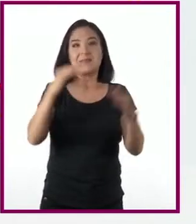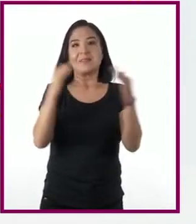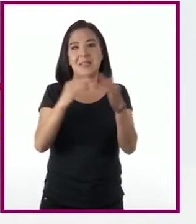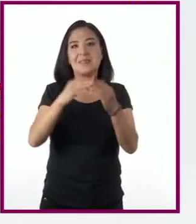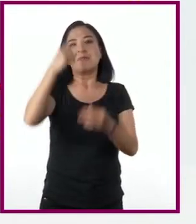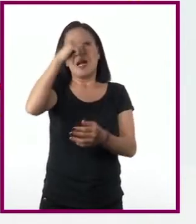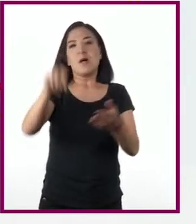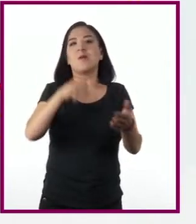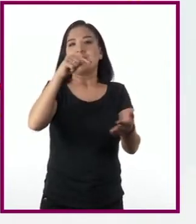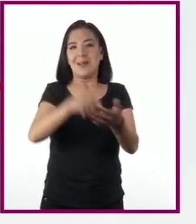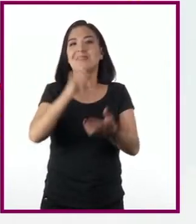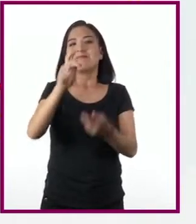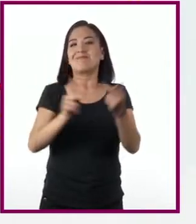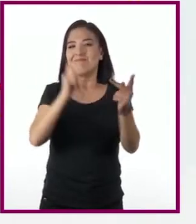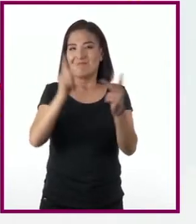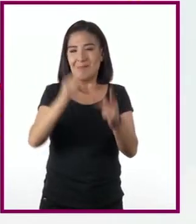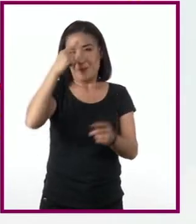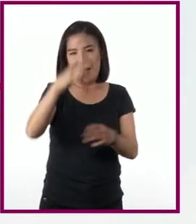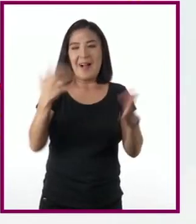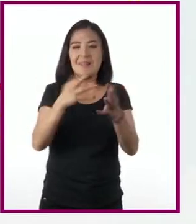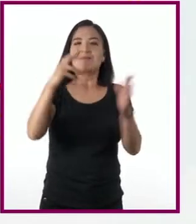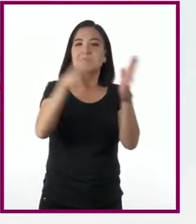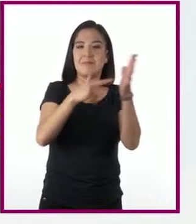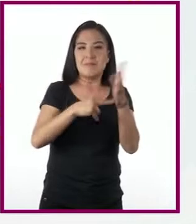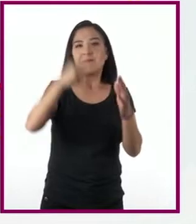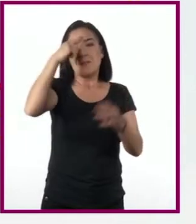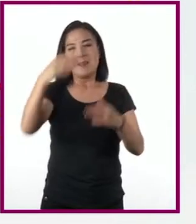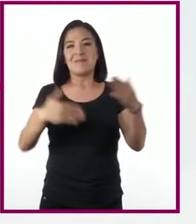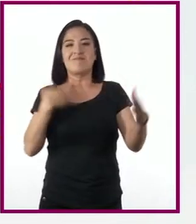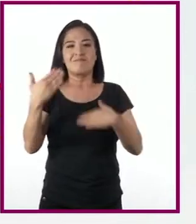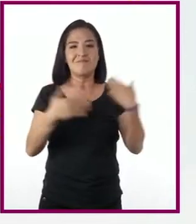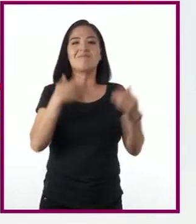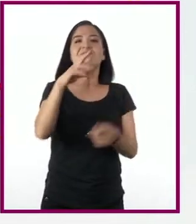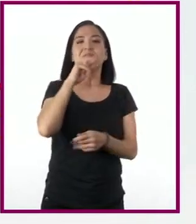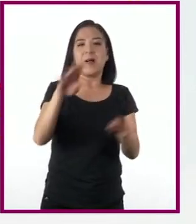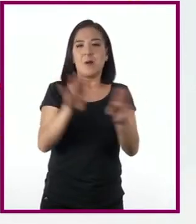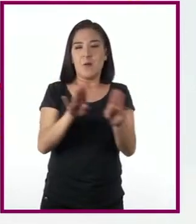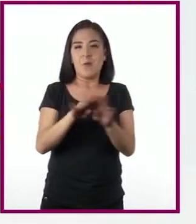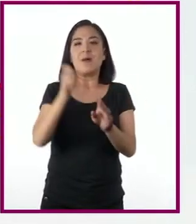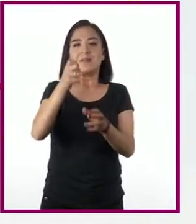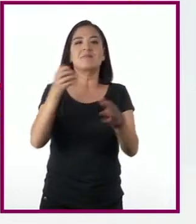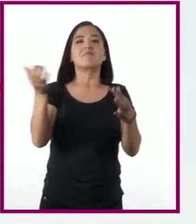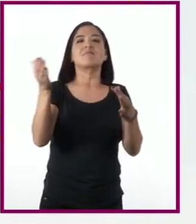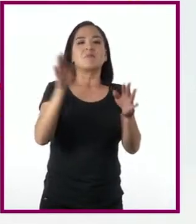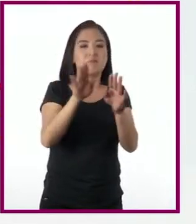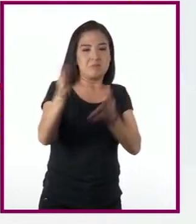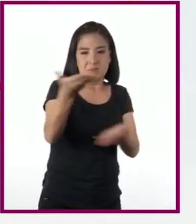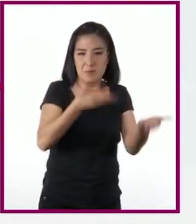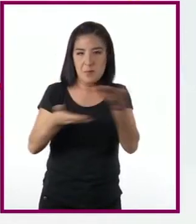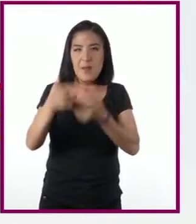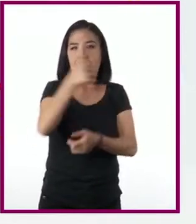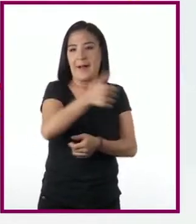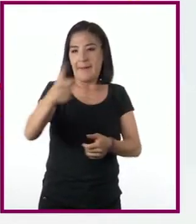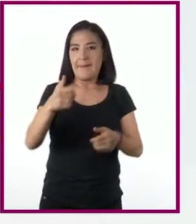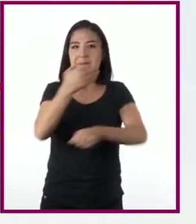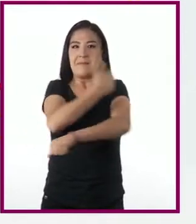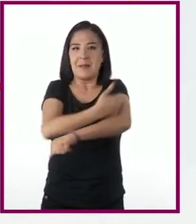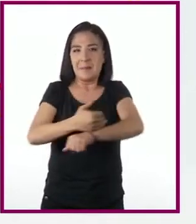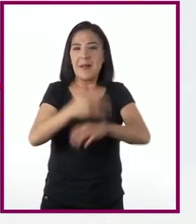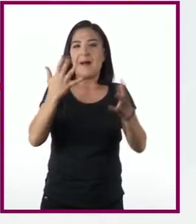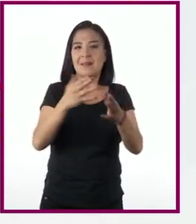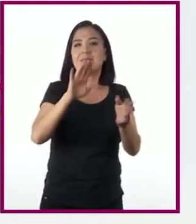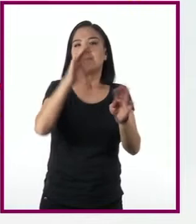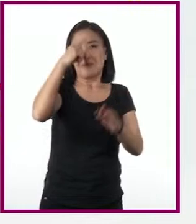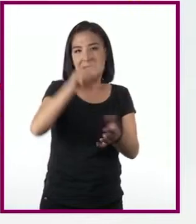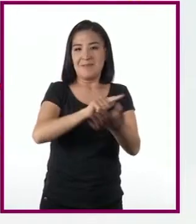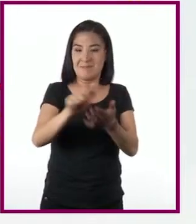para aplicar un reglamento, para mejorar la convivencia y aportar y dividir labores entre todos los miembros de su hogar. Qué ordenado se